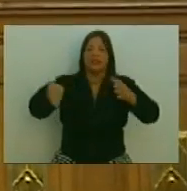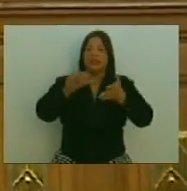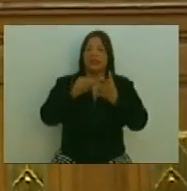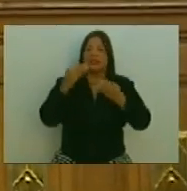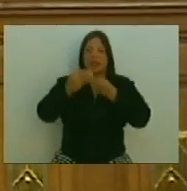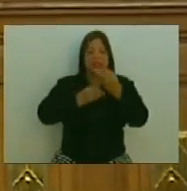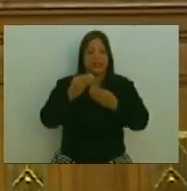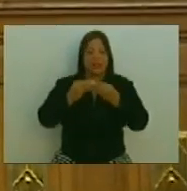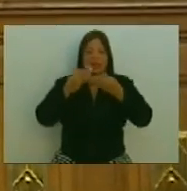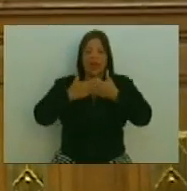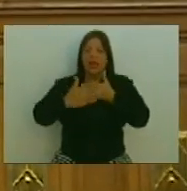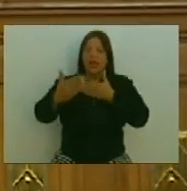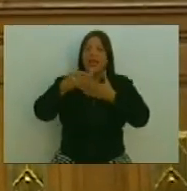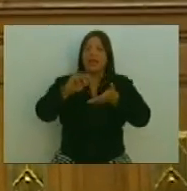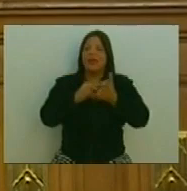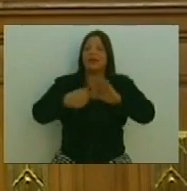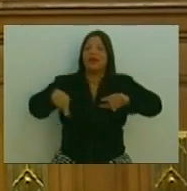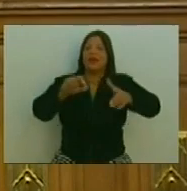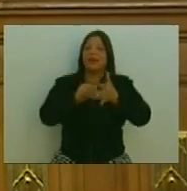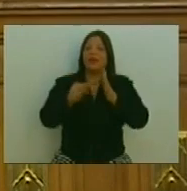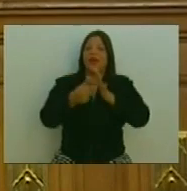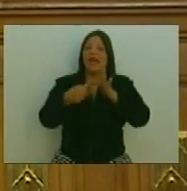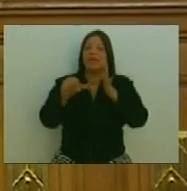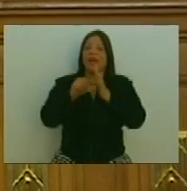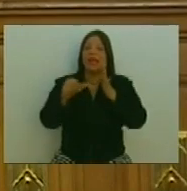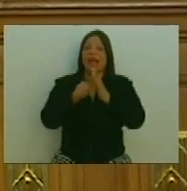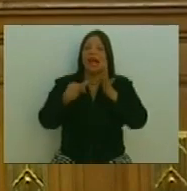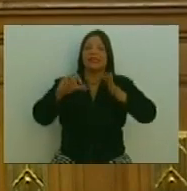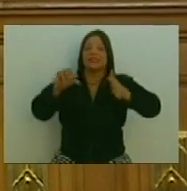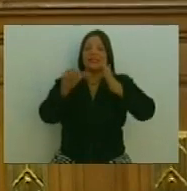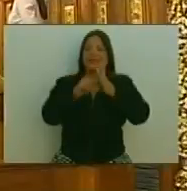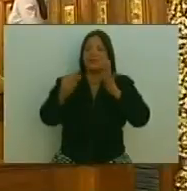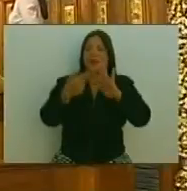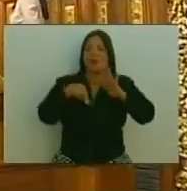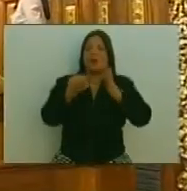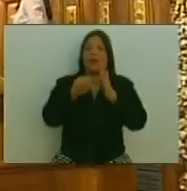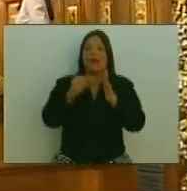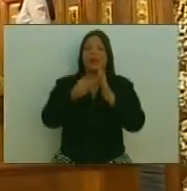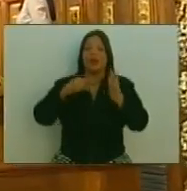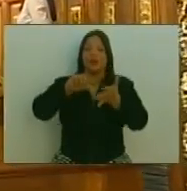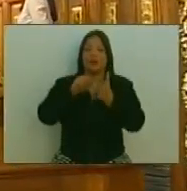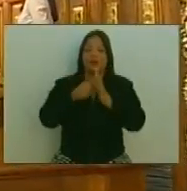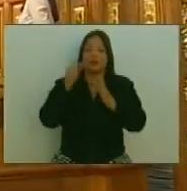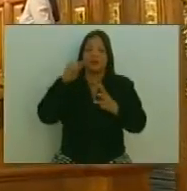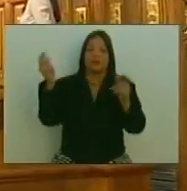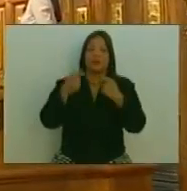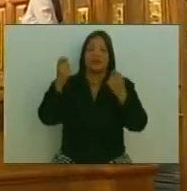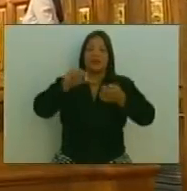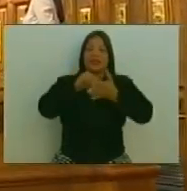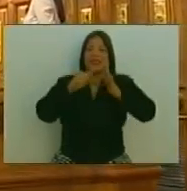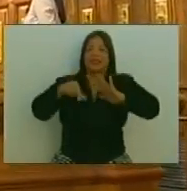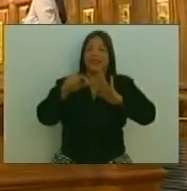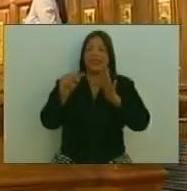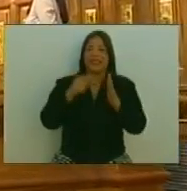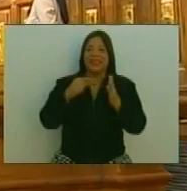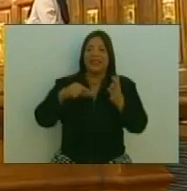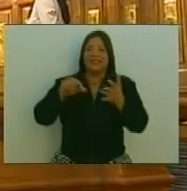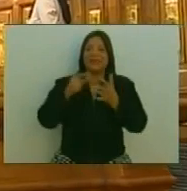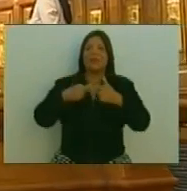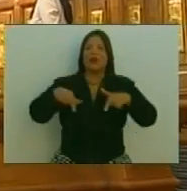que fuimos hasta todas las catacumbas del país recorriendo los 23 estados y hoy y ese día nos